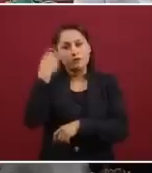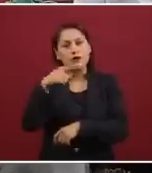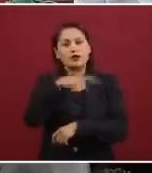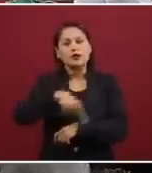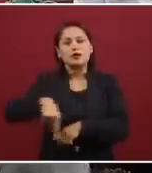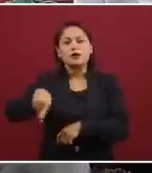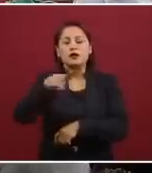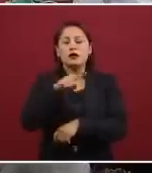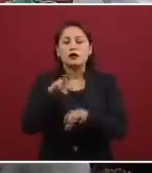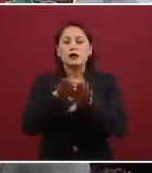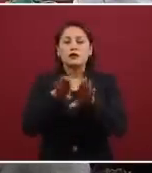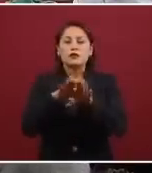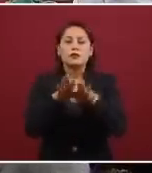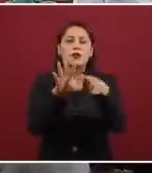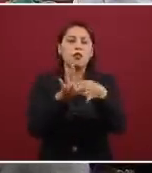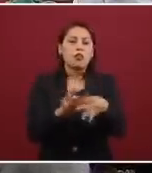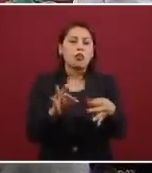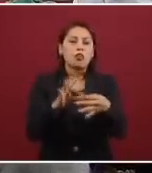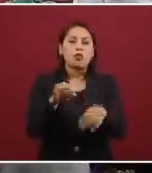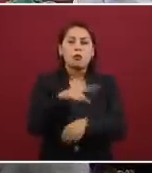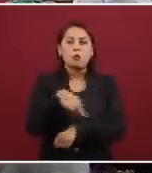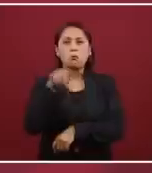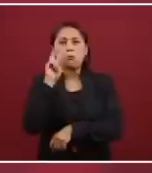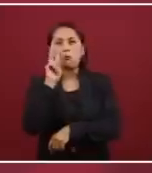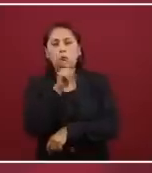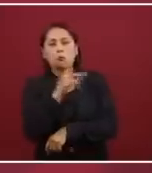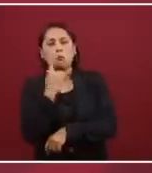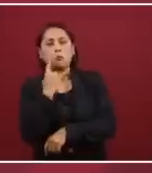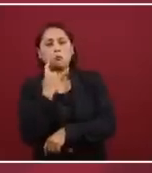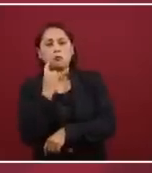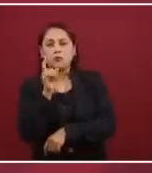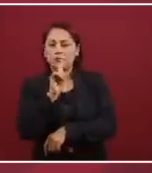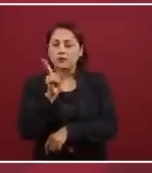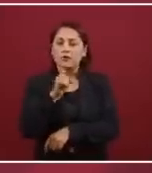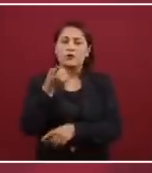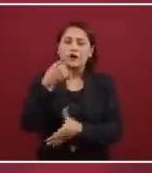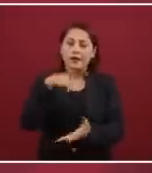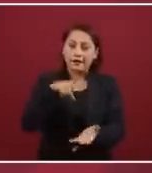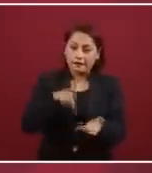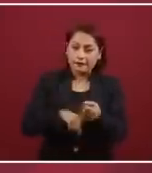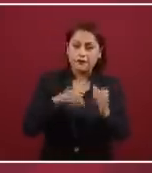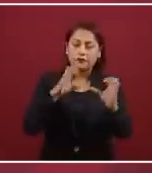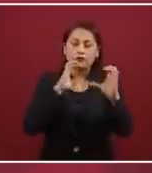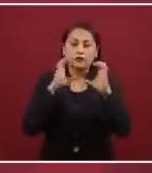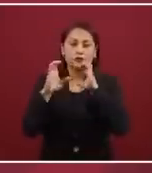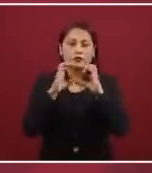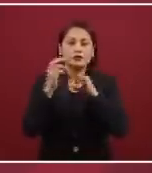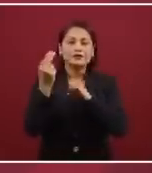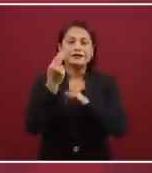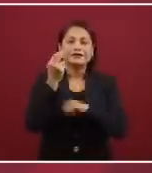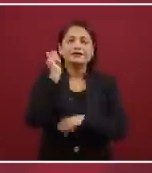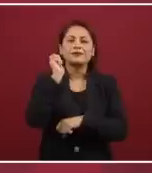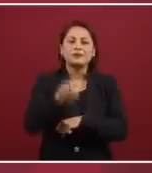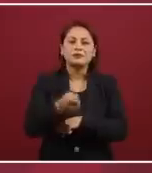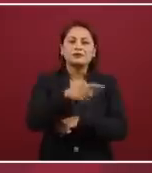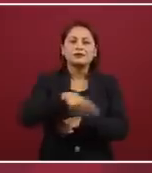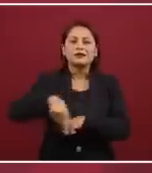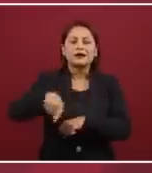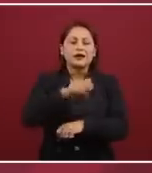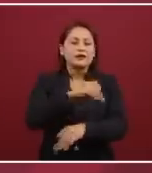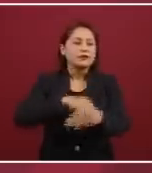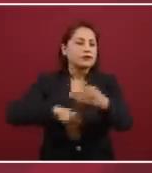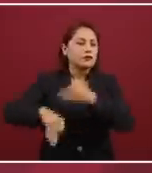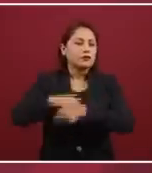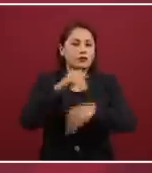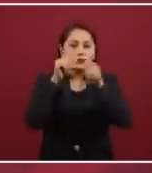eso es lo que es convencional en los ejercicios de comunicación pública. Lo importante aquí es la escucha y